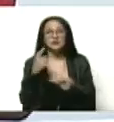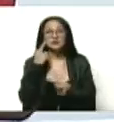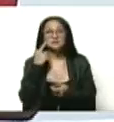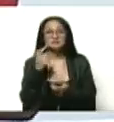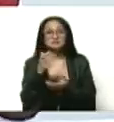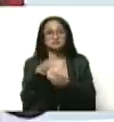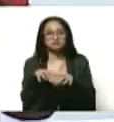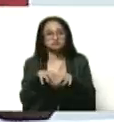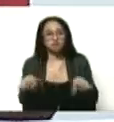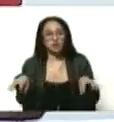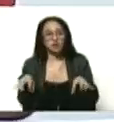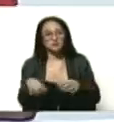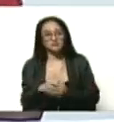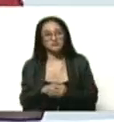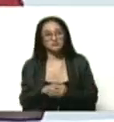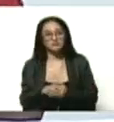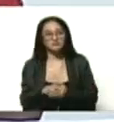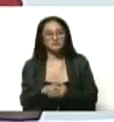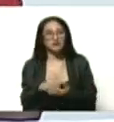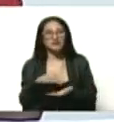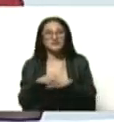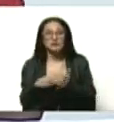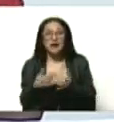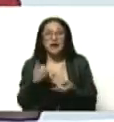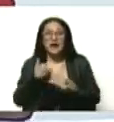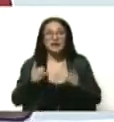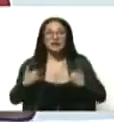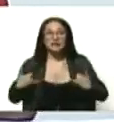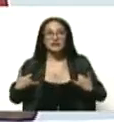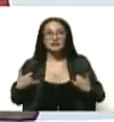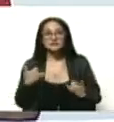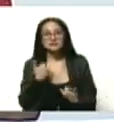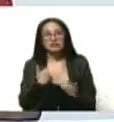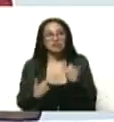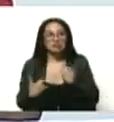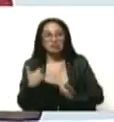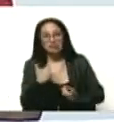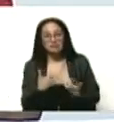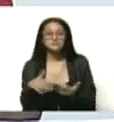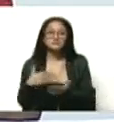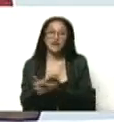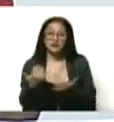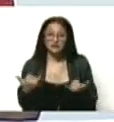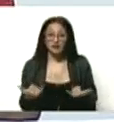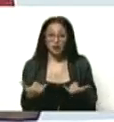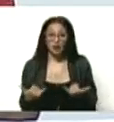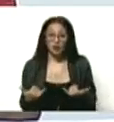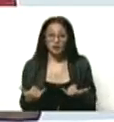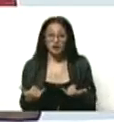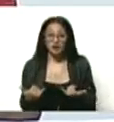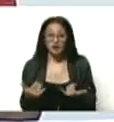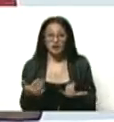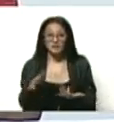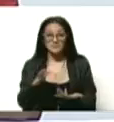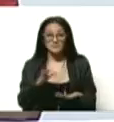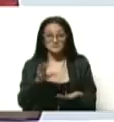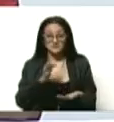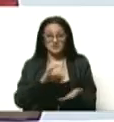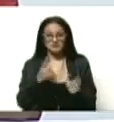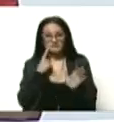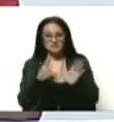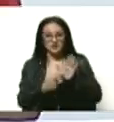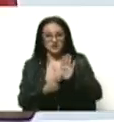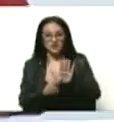dividía, terminaba con heridas. Bueno, hasta ahora, fíjate lo que está ocurriendo, el propio ejemplo que nos están